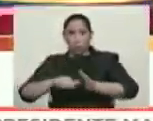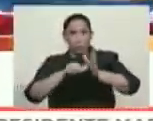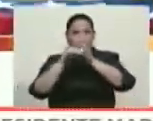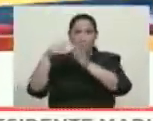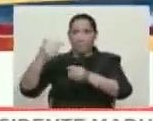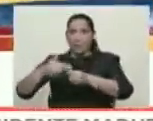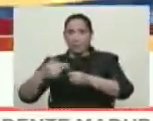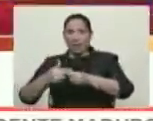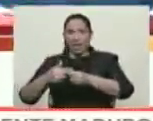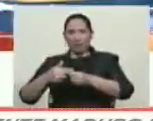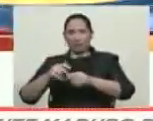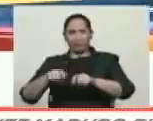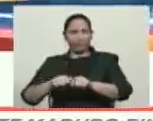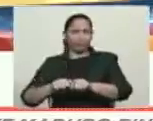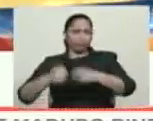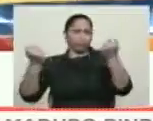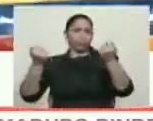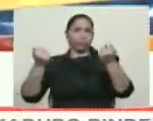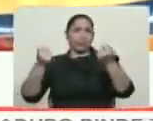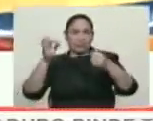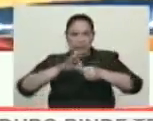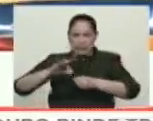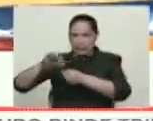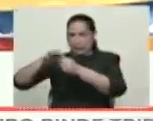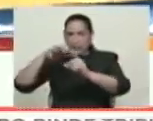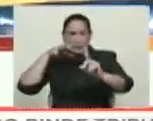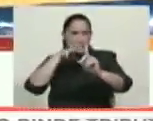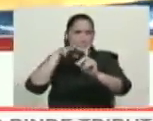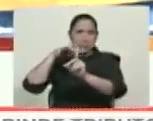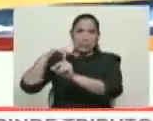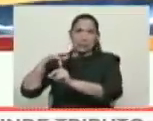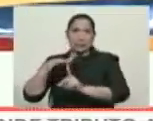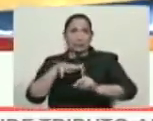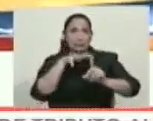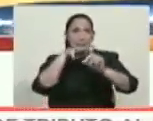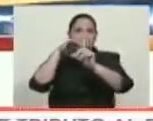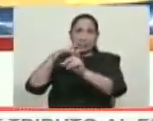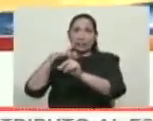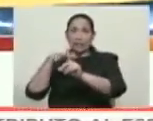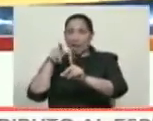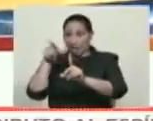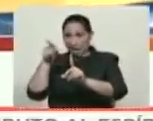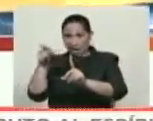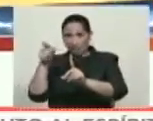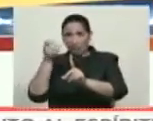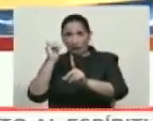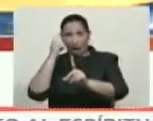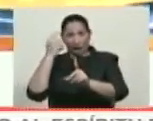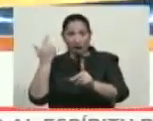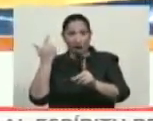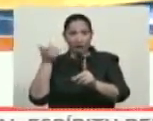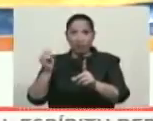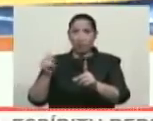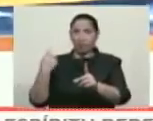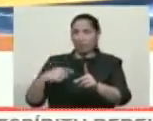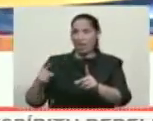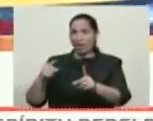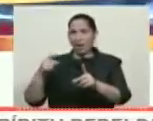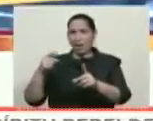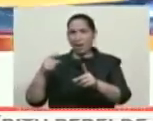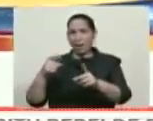lo desintegraron, sembraron terrorismo. Y ellos, ¿quiénes tienen los pozos petroleros en